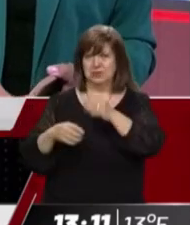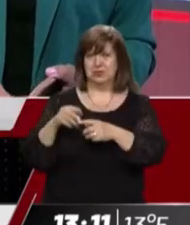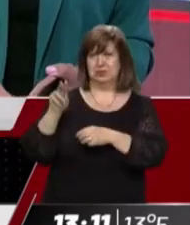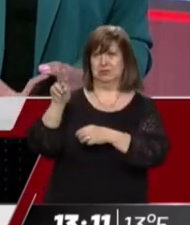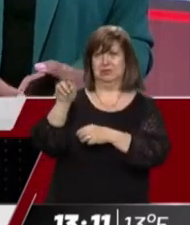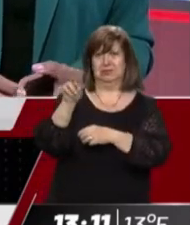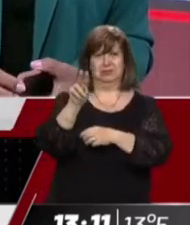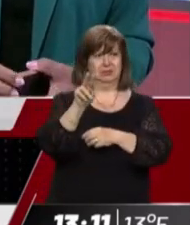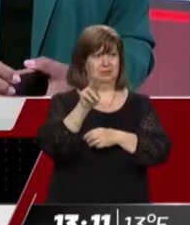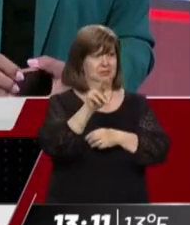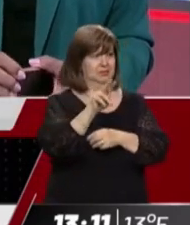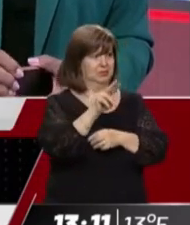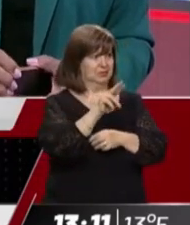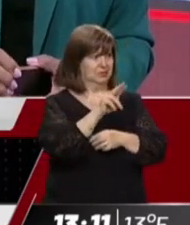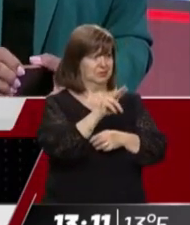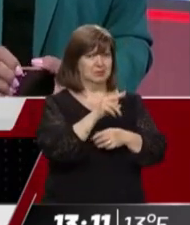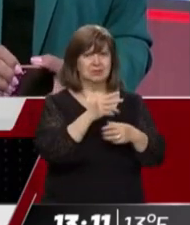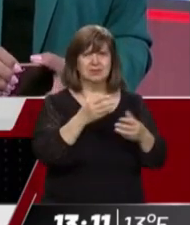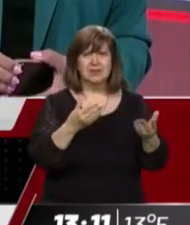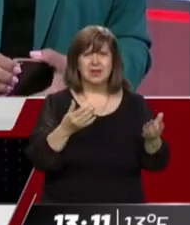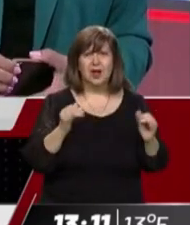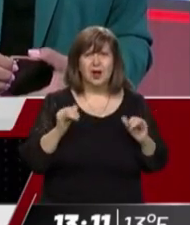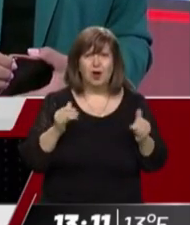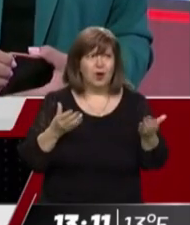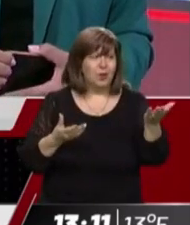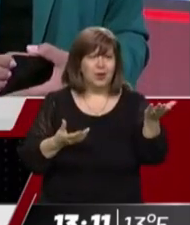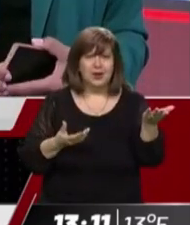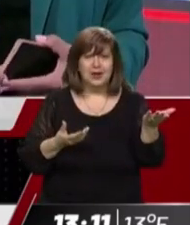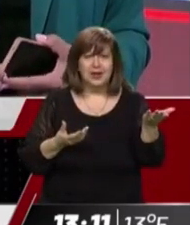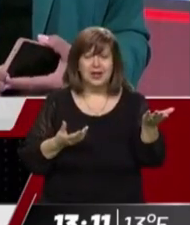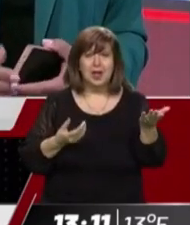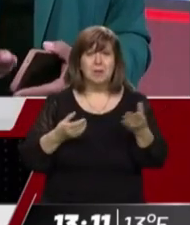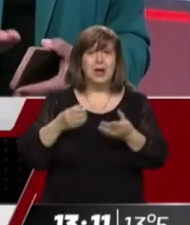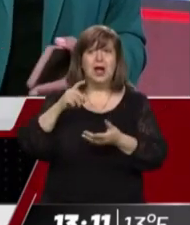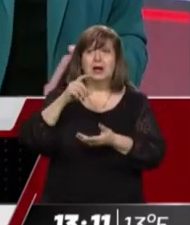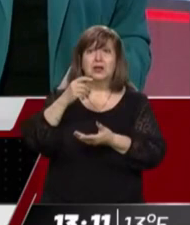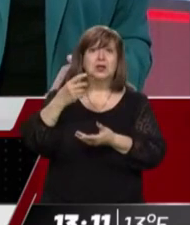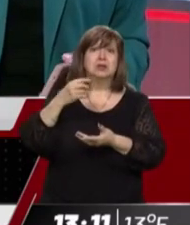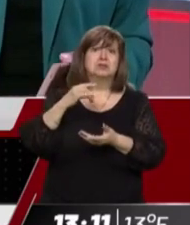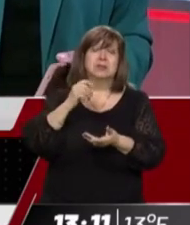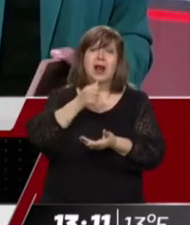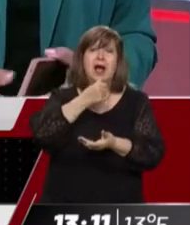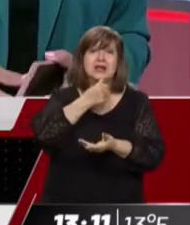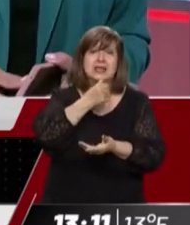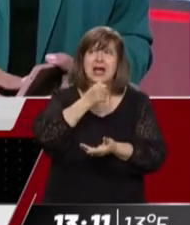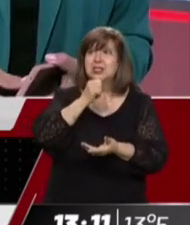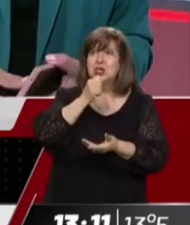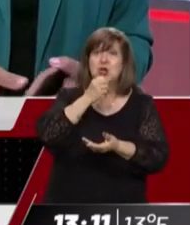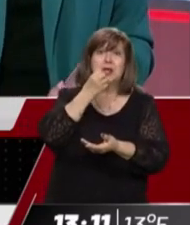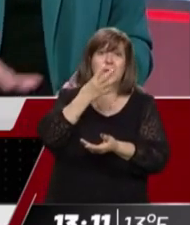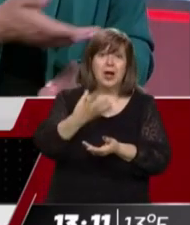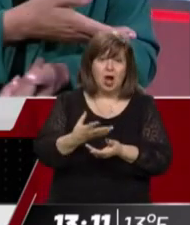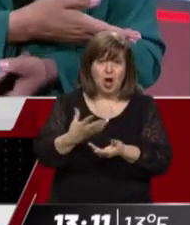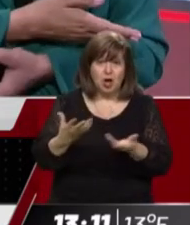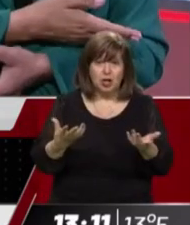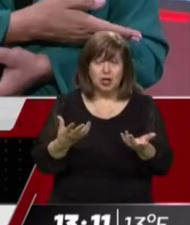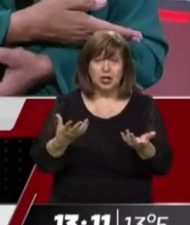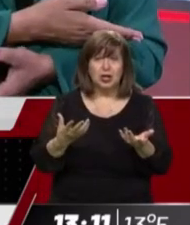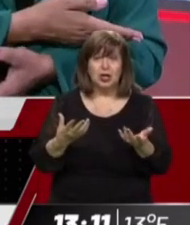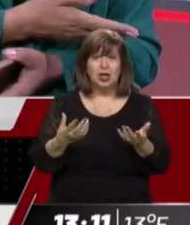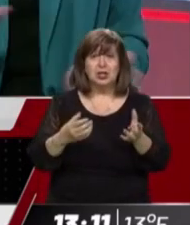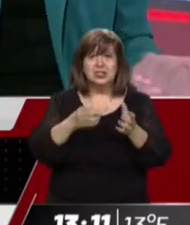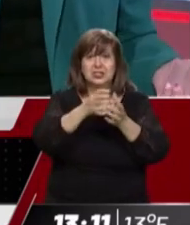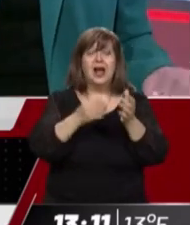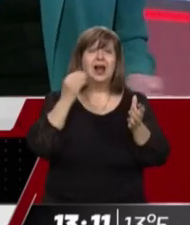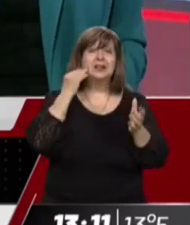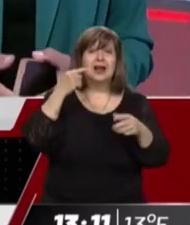pasa. Pasa. Los chicos habían comprado, en vez de una gaseosa, eran chicos de segundo año de secundaria, estaban tomando en